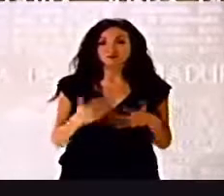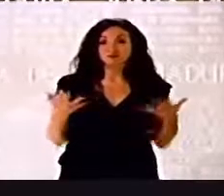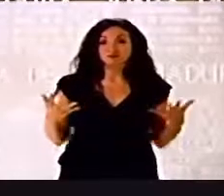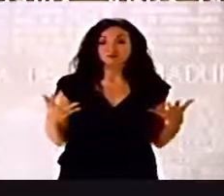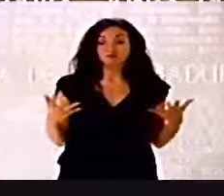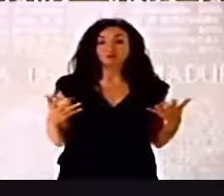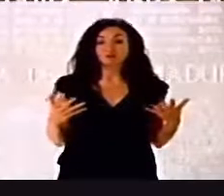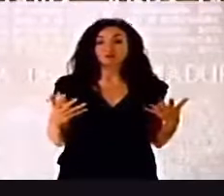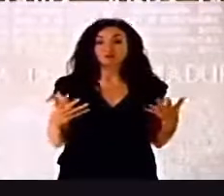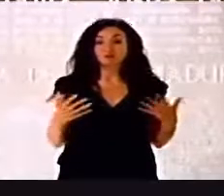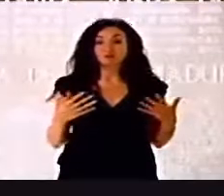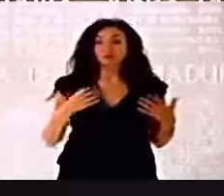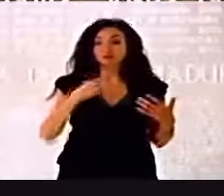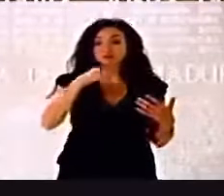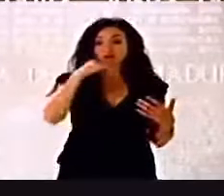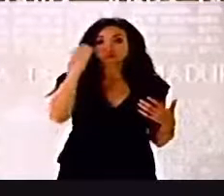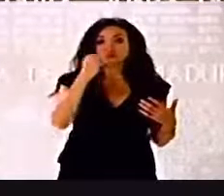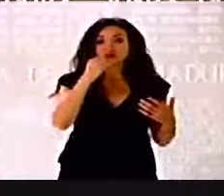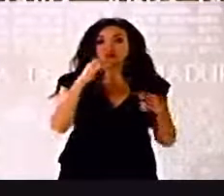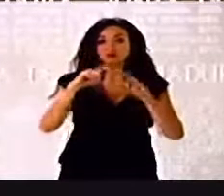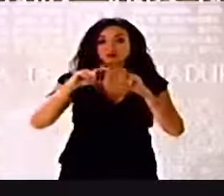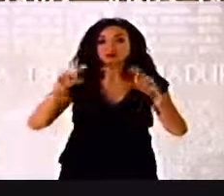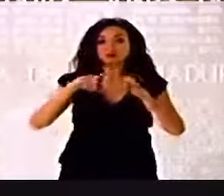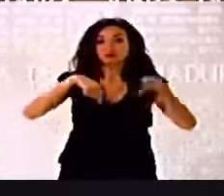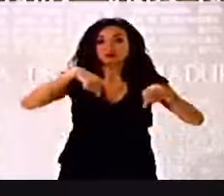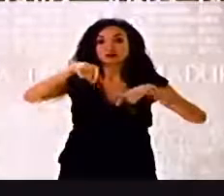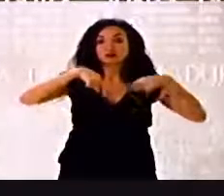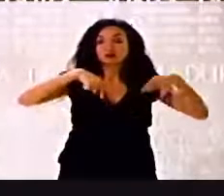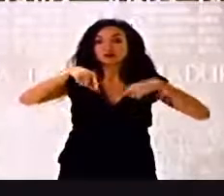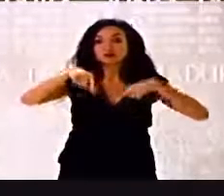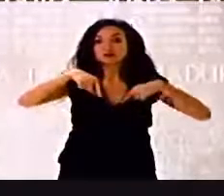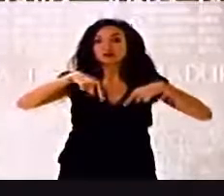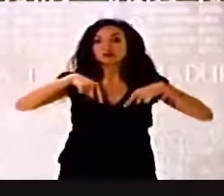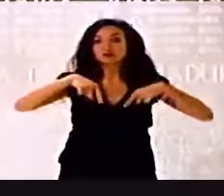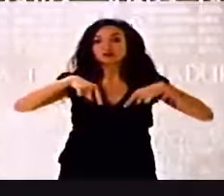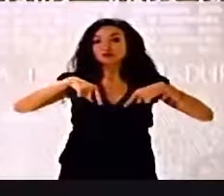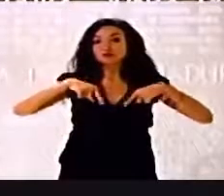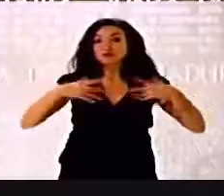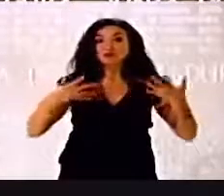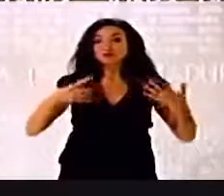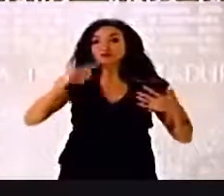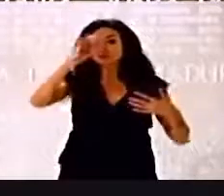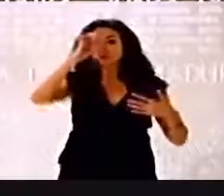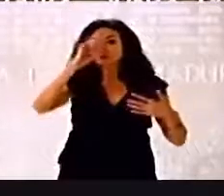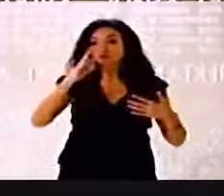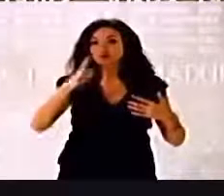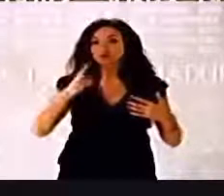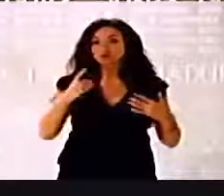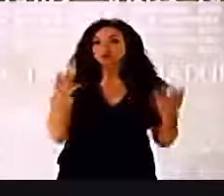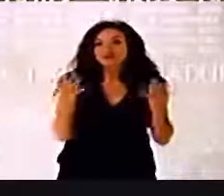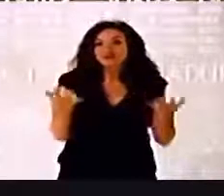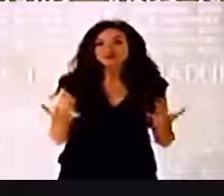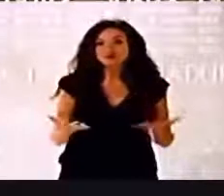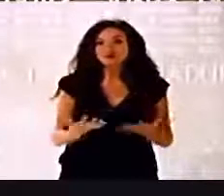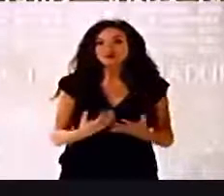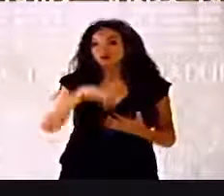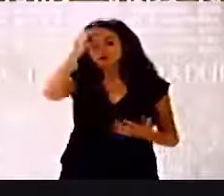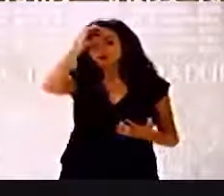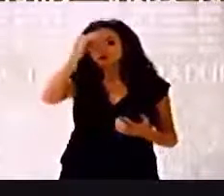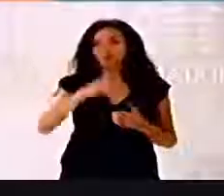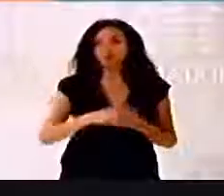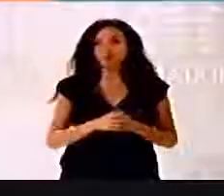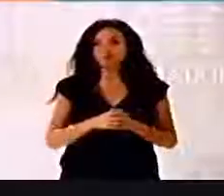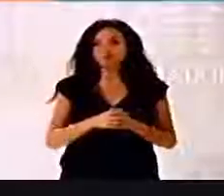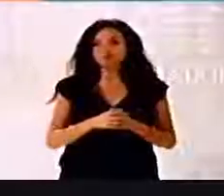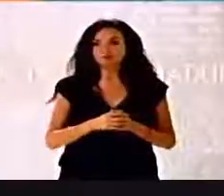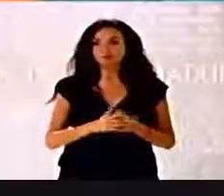Desconozco la queja que me está diciendo de empresas de transporte. No sé a qué se está refiriendo. Lo desconozco.